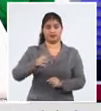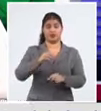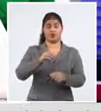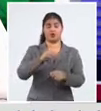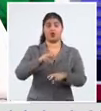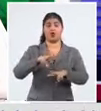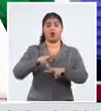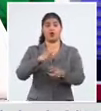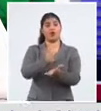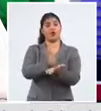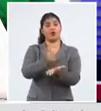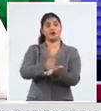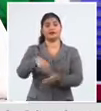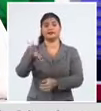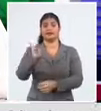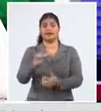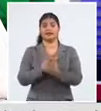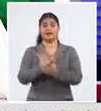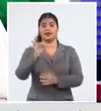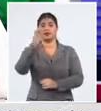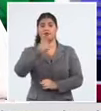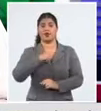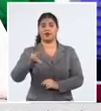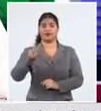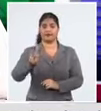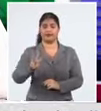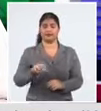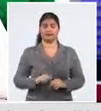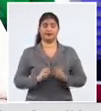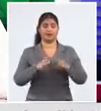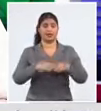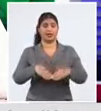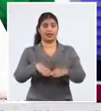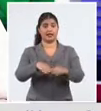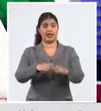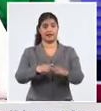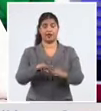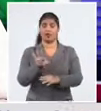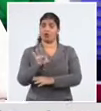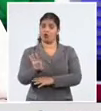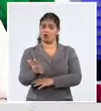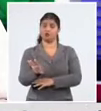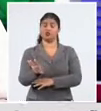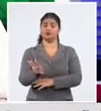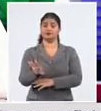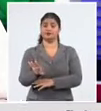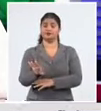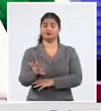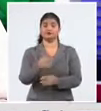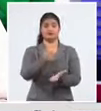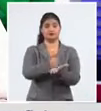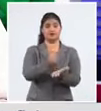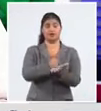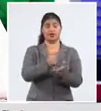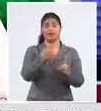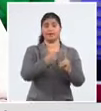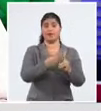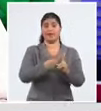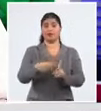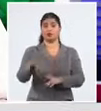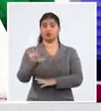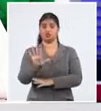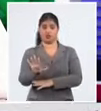3. En el caso de Granma, los 8 fallecidos de esta provincia, del municipio de Bayamo, 5.